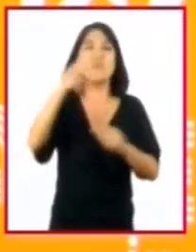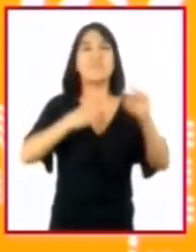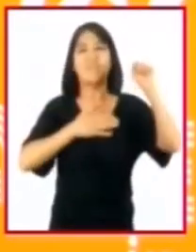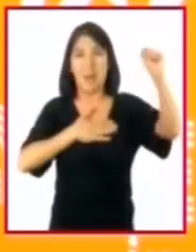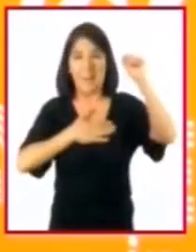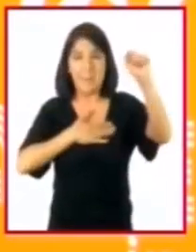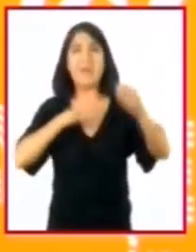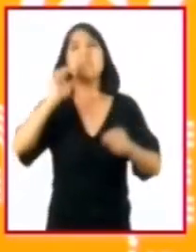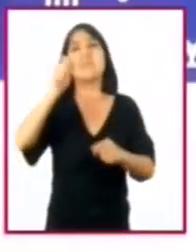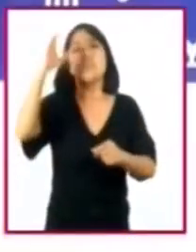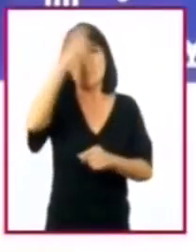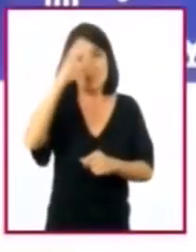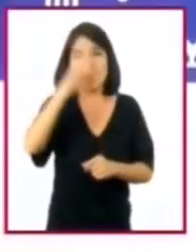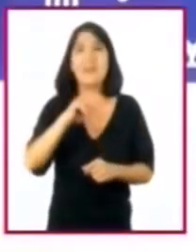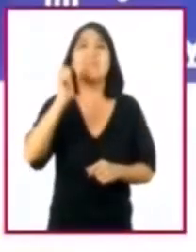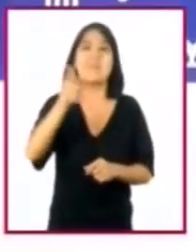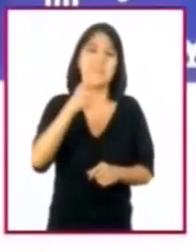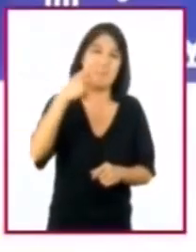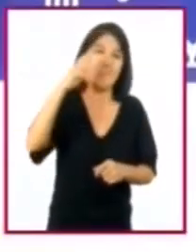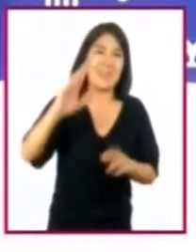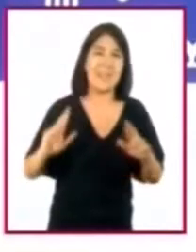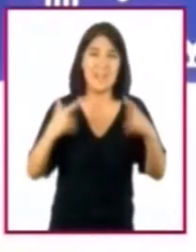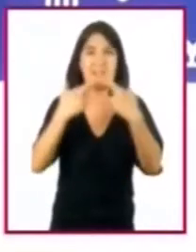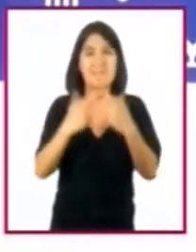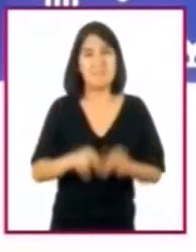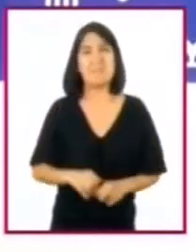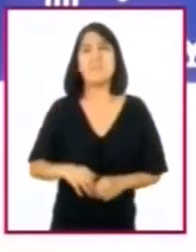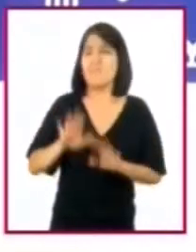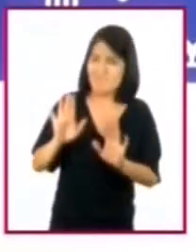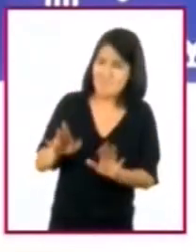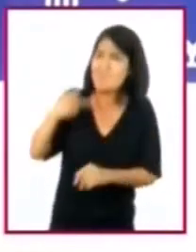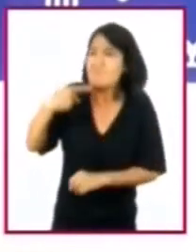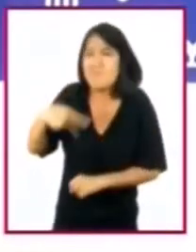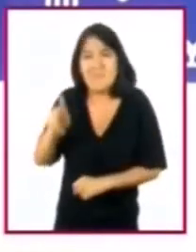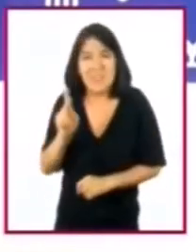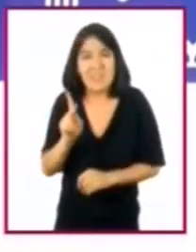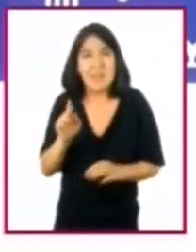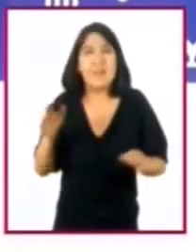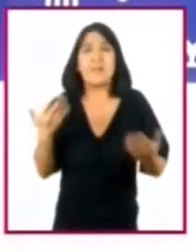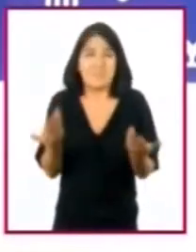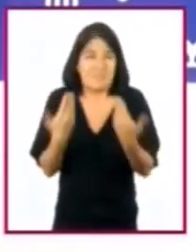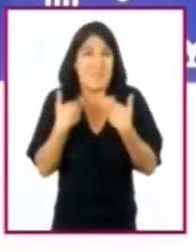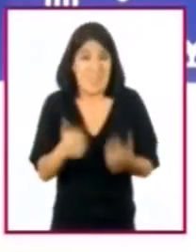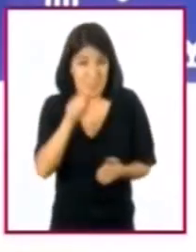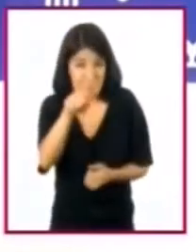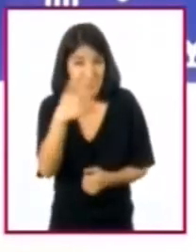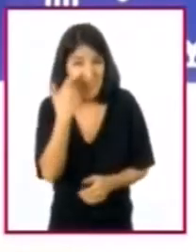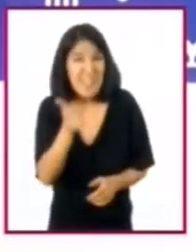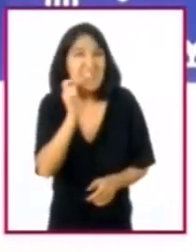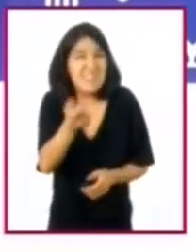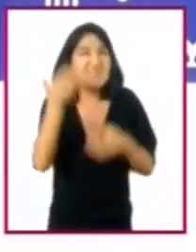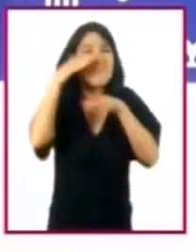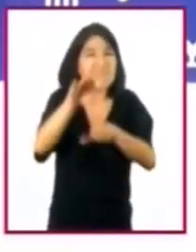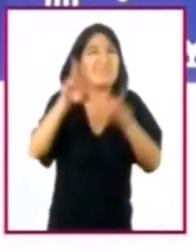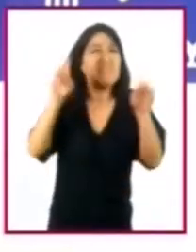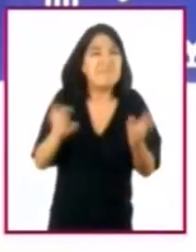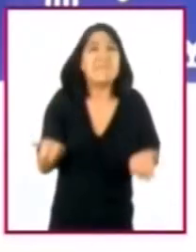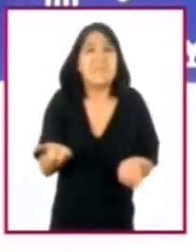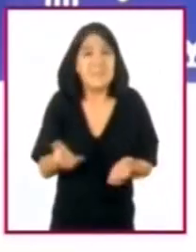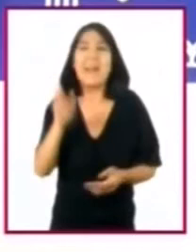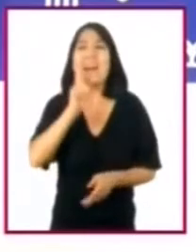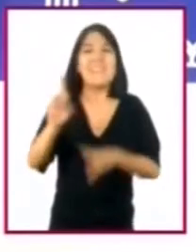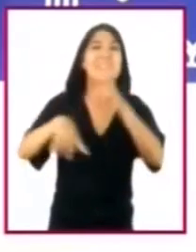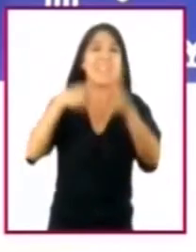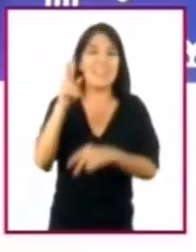y religiosas. Pero, ¿quieres entender un poco mejor de qué hablamos? Vamos,